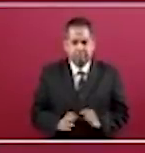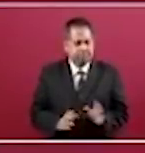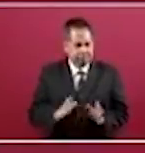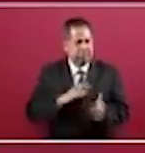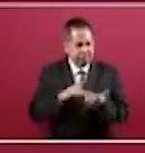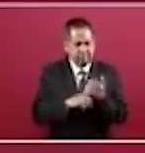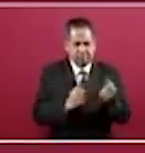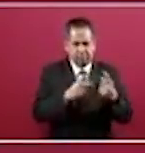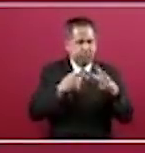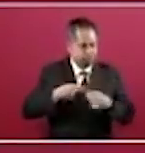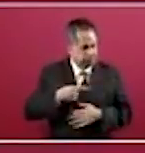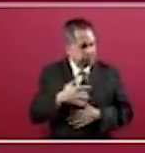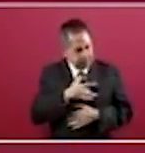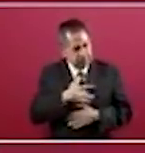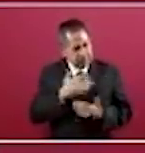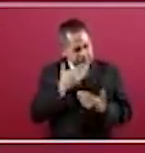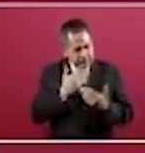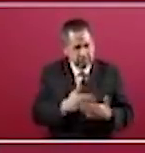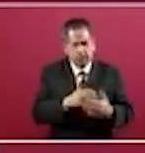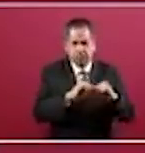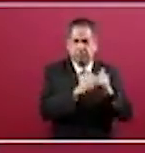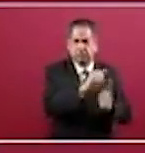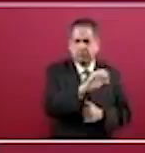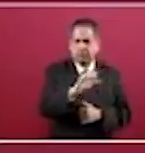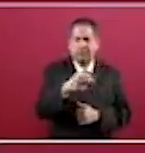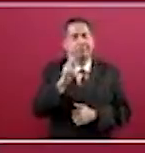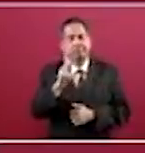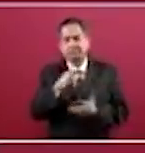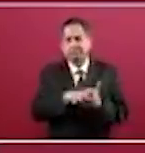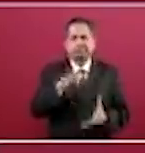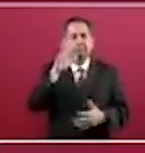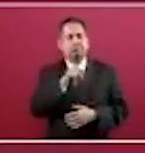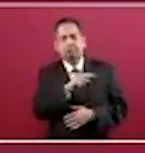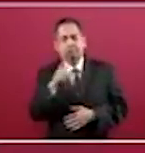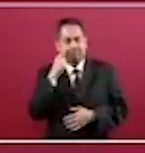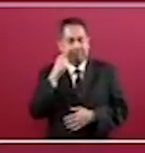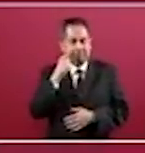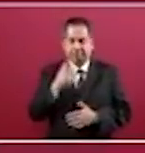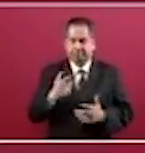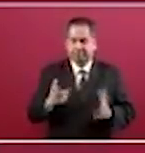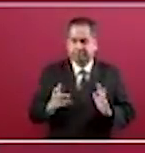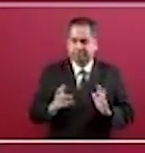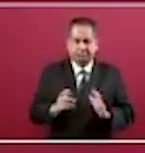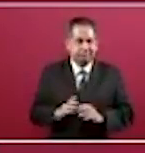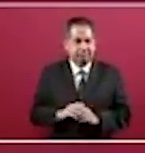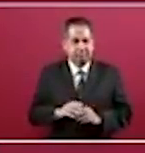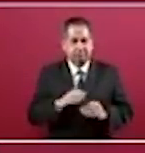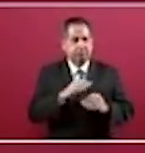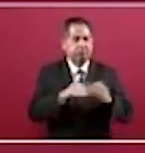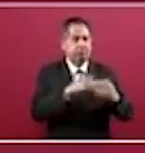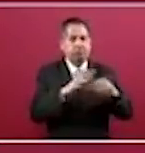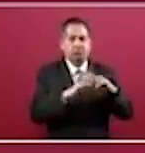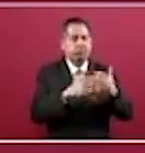Y hay gente bien intencionada en la sociedad civil, pero por lo general, ¿sí?, todas